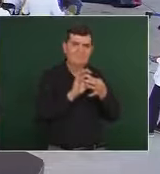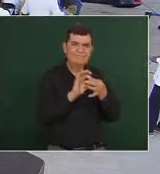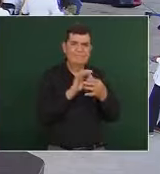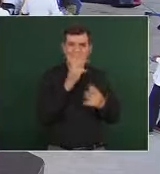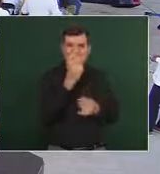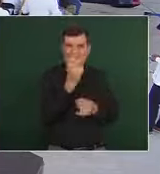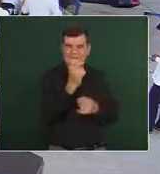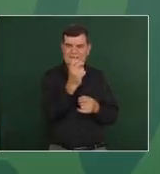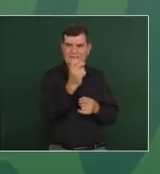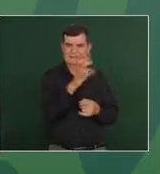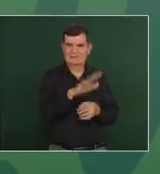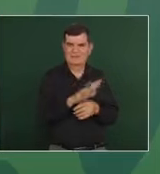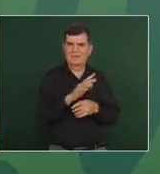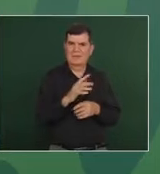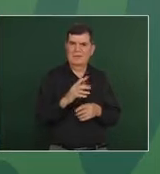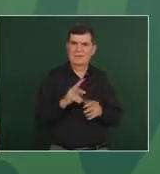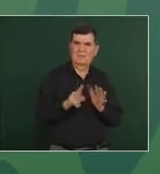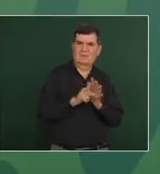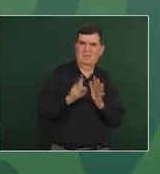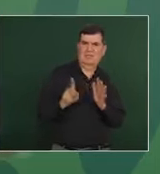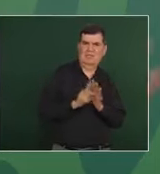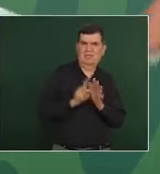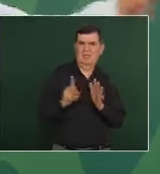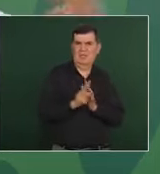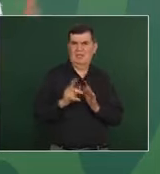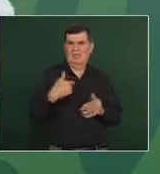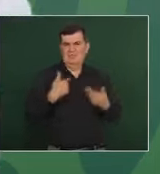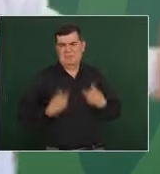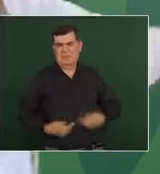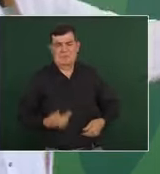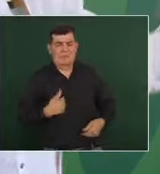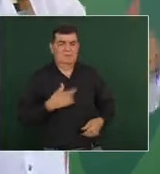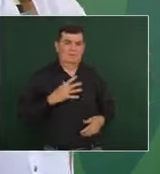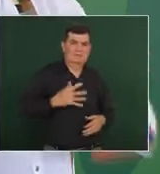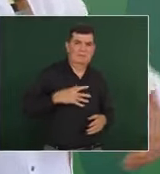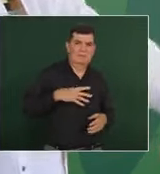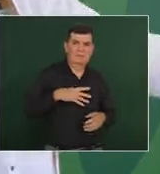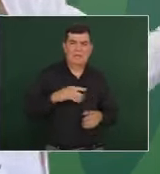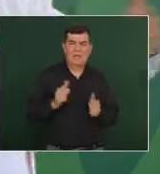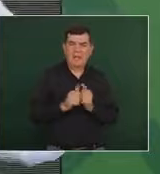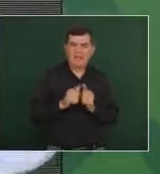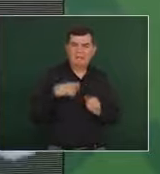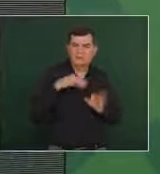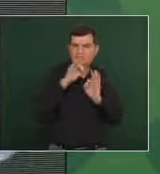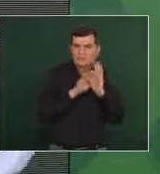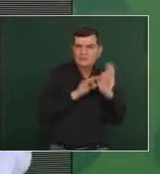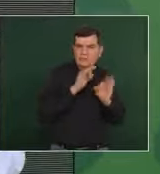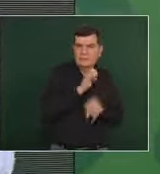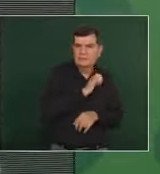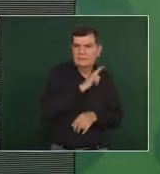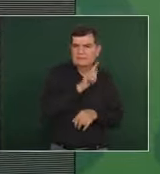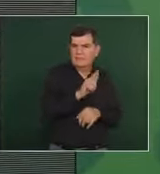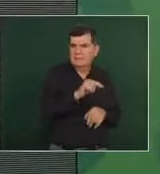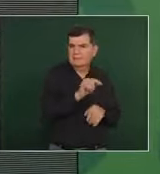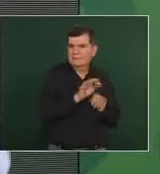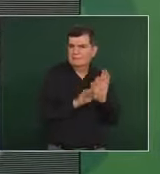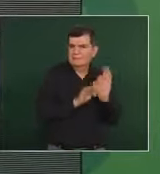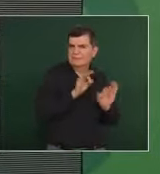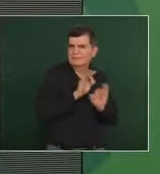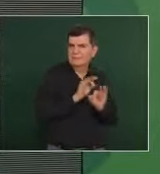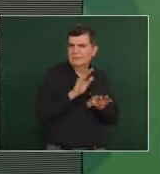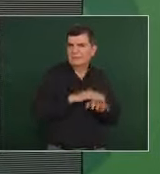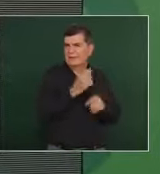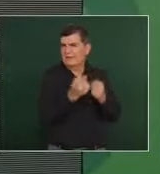esos pseudoperiodistas que reciben trato especial de